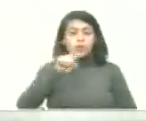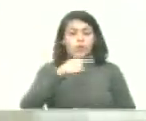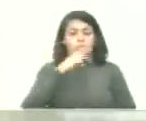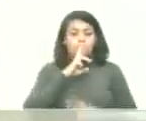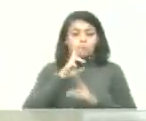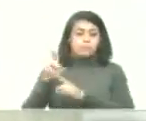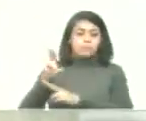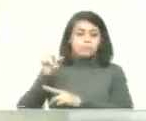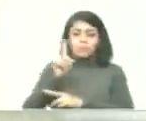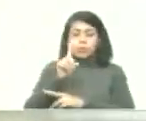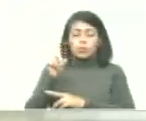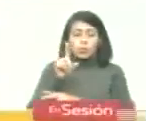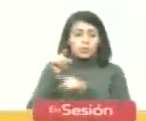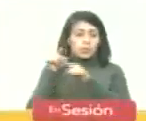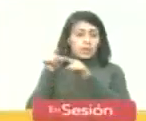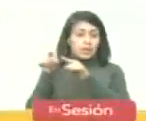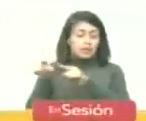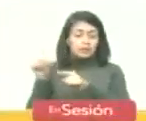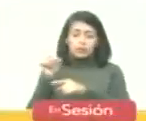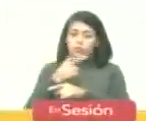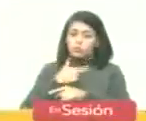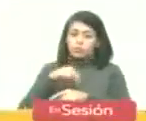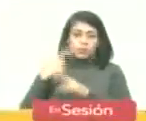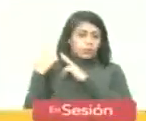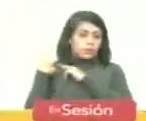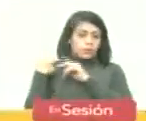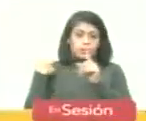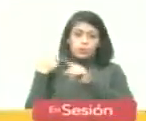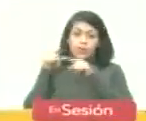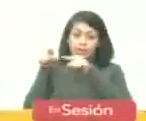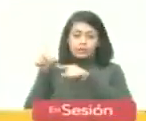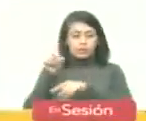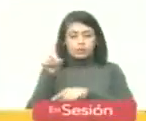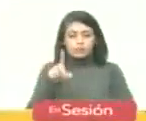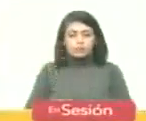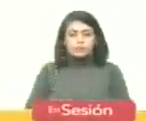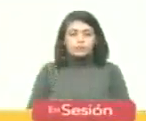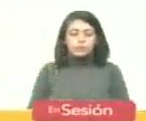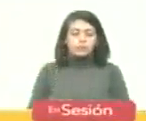no, de ese atentado no somos responsables, de ese.